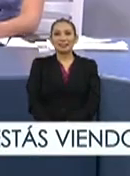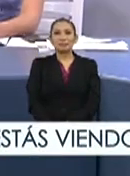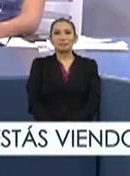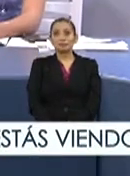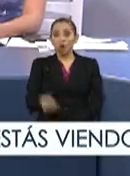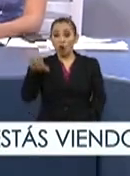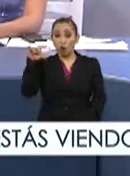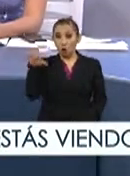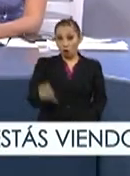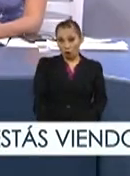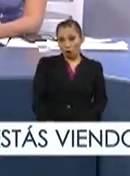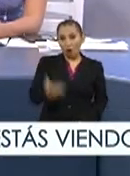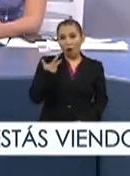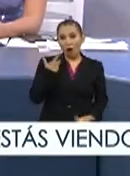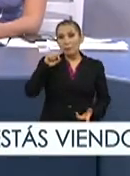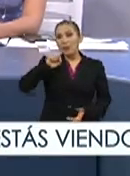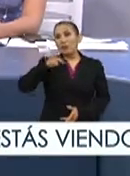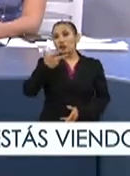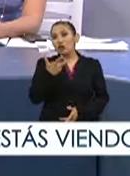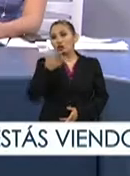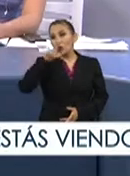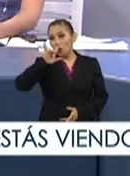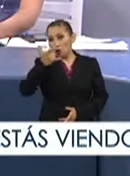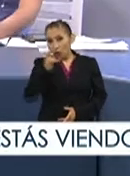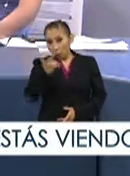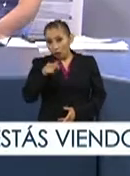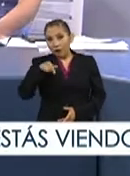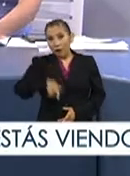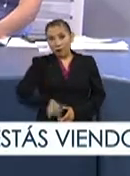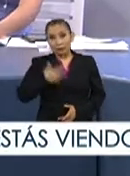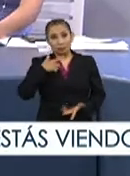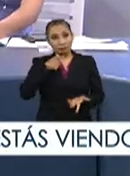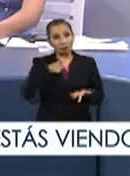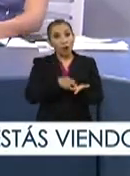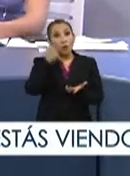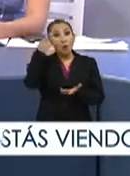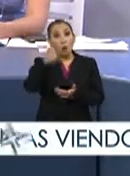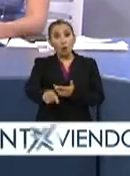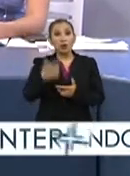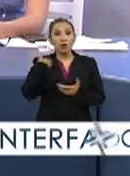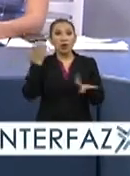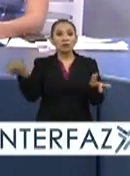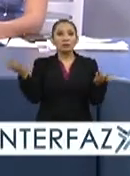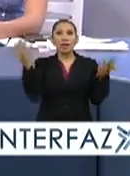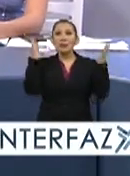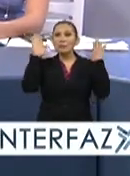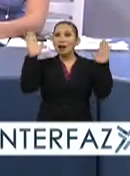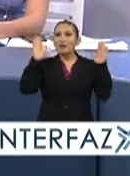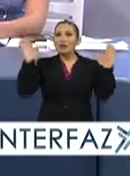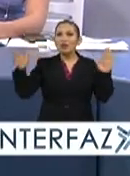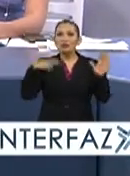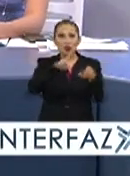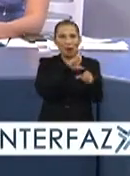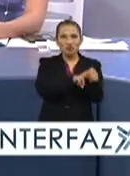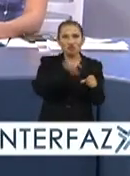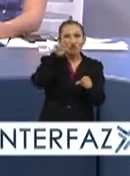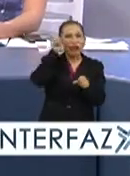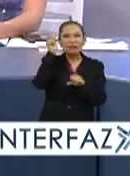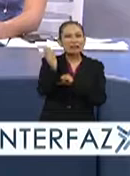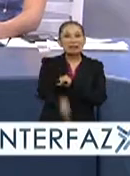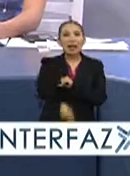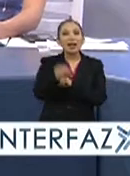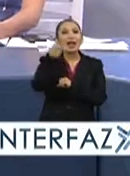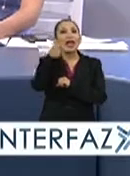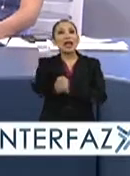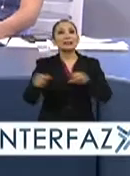El día de hoy, 28 de julio, tendrá lugar un evento astronómico muy importante. Se